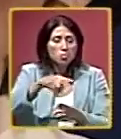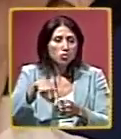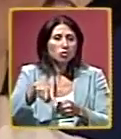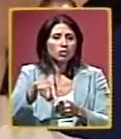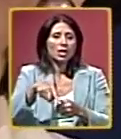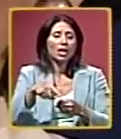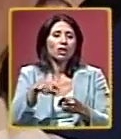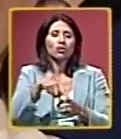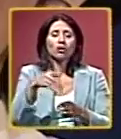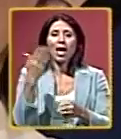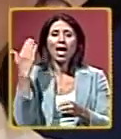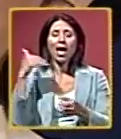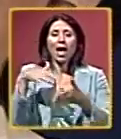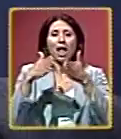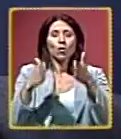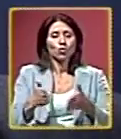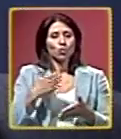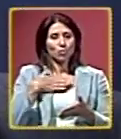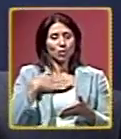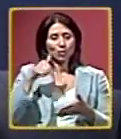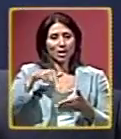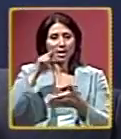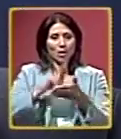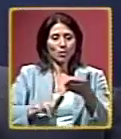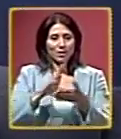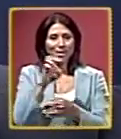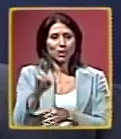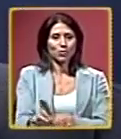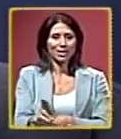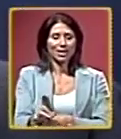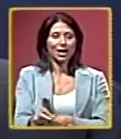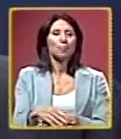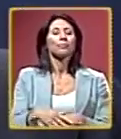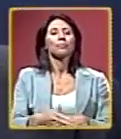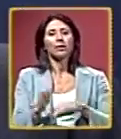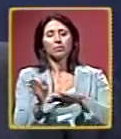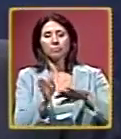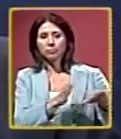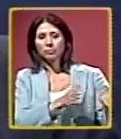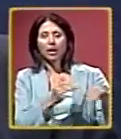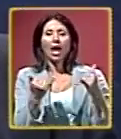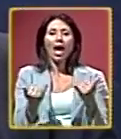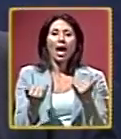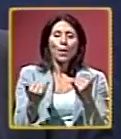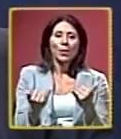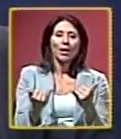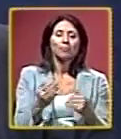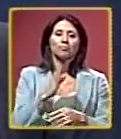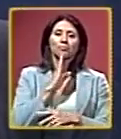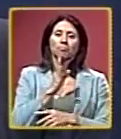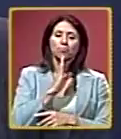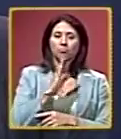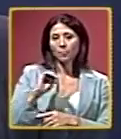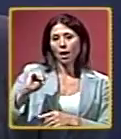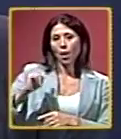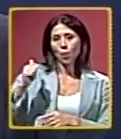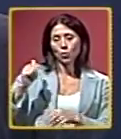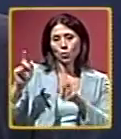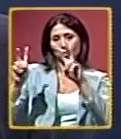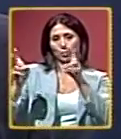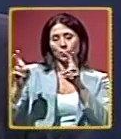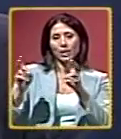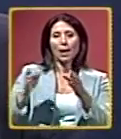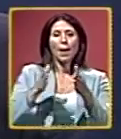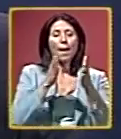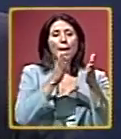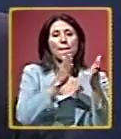aquí en la Universidad de Costa Rica, por supuesto. Ese punto. Bueno, ahora refiriéndome tal vez al otro punto del Plan